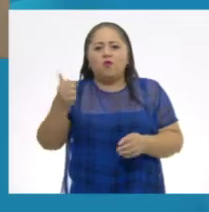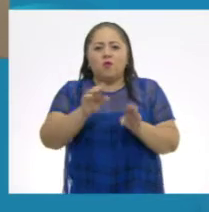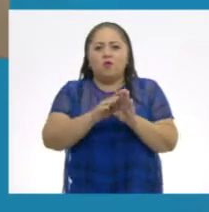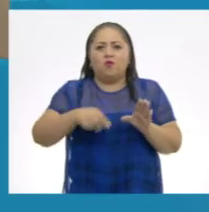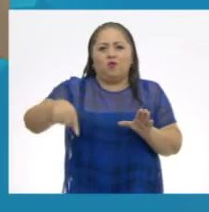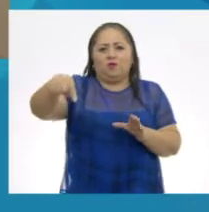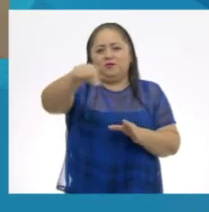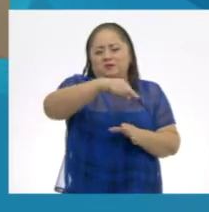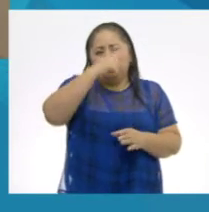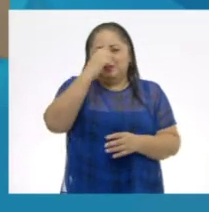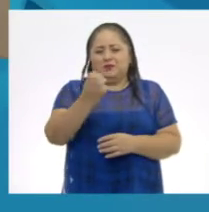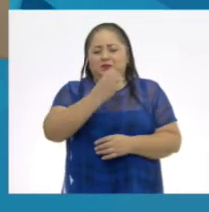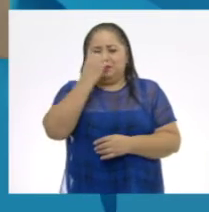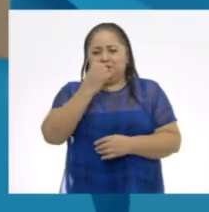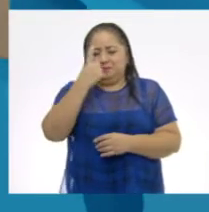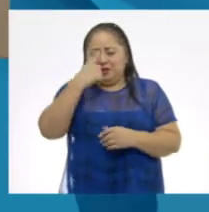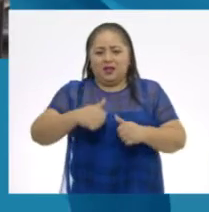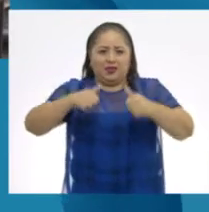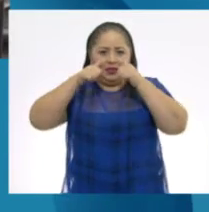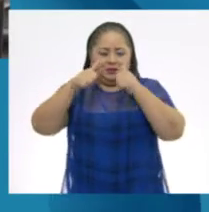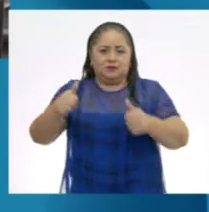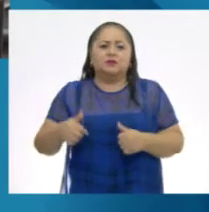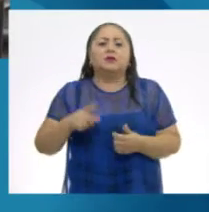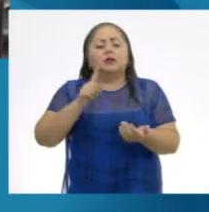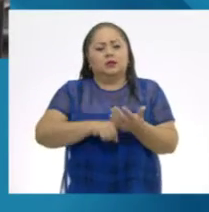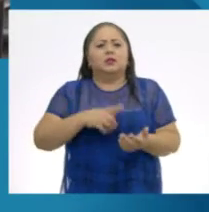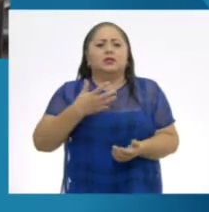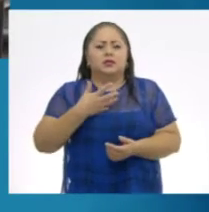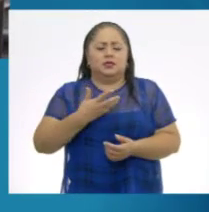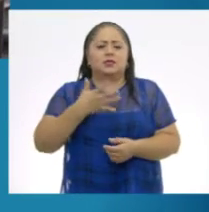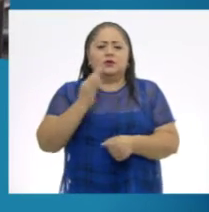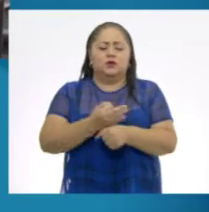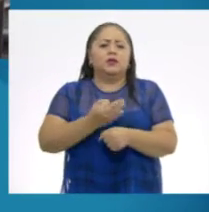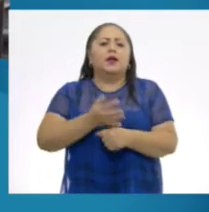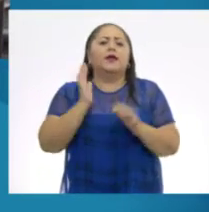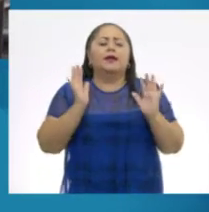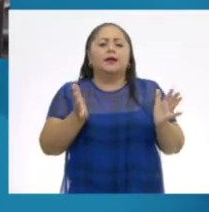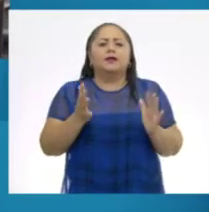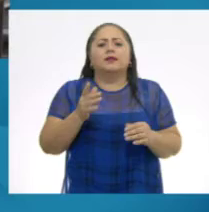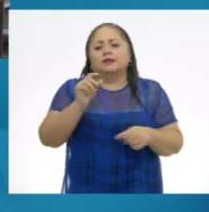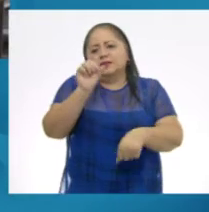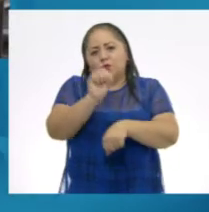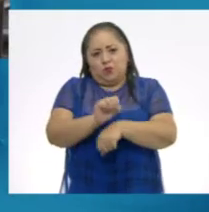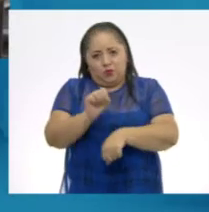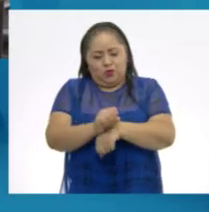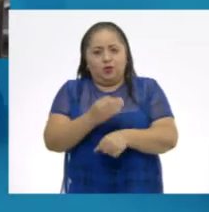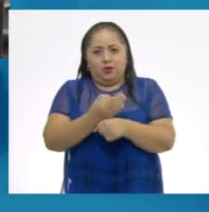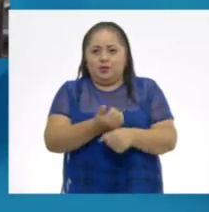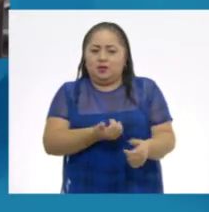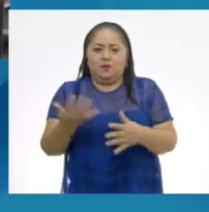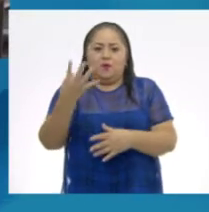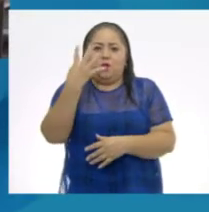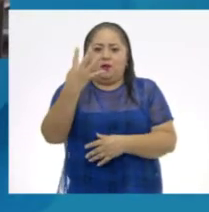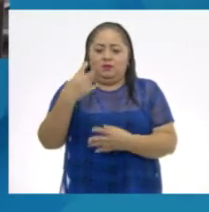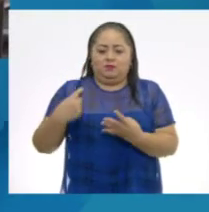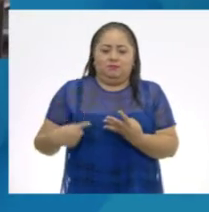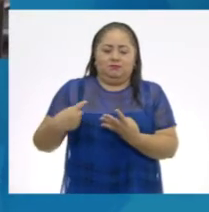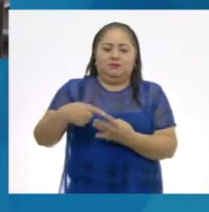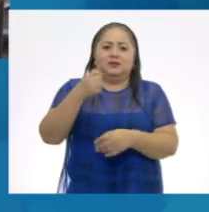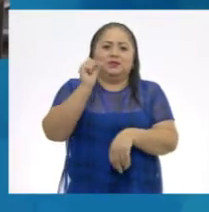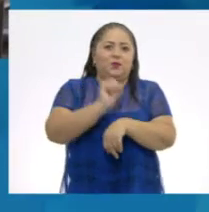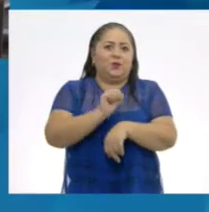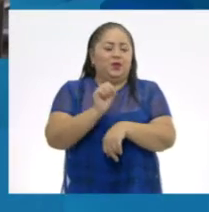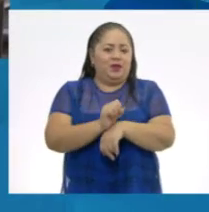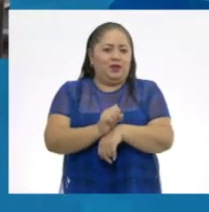todo ese ámbito en cuanto a atención. Tenemos ya la generación pues, de secundaria, ya llevamos 4 generaciones de